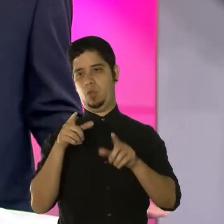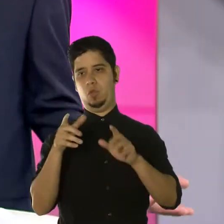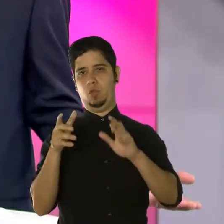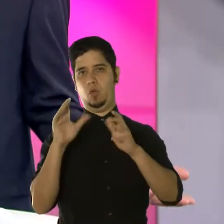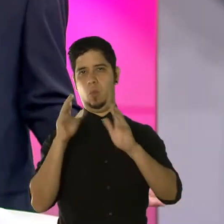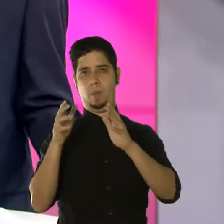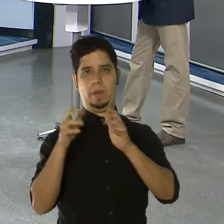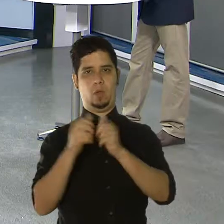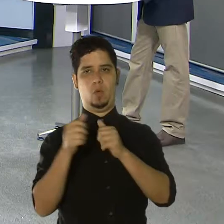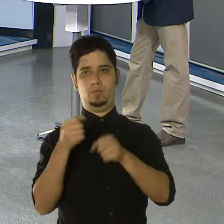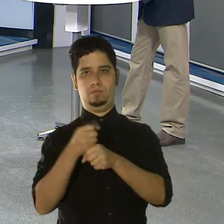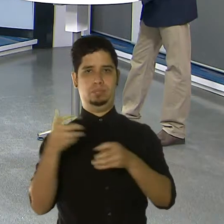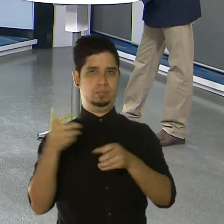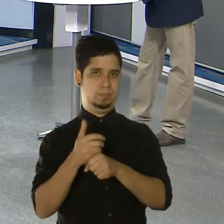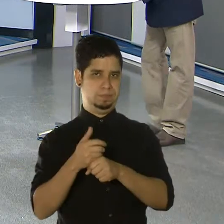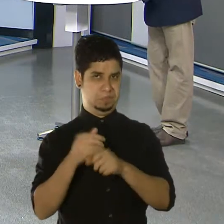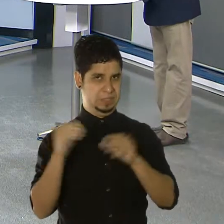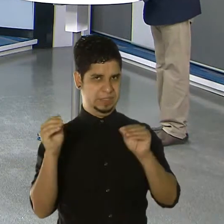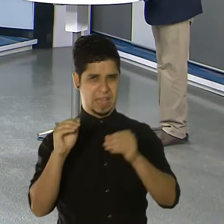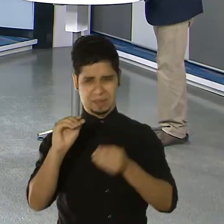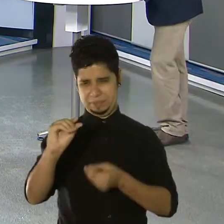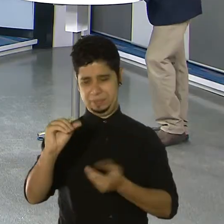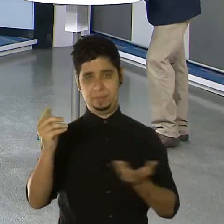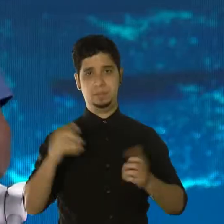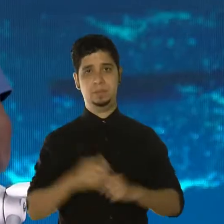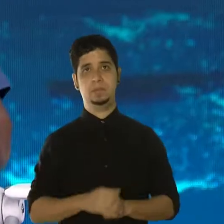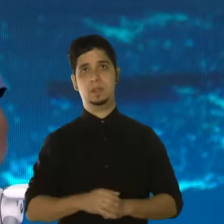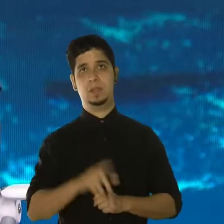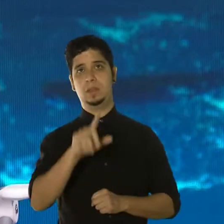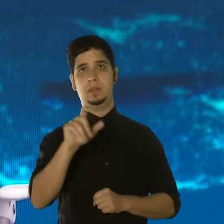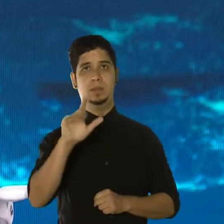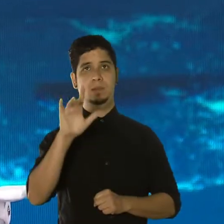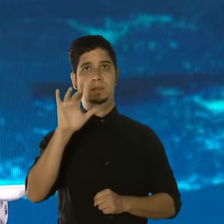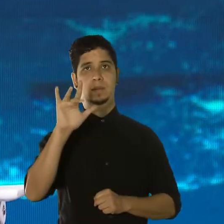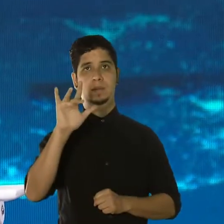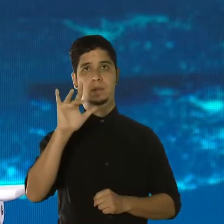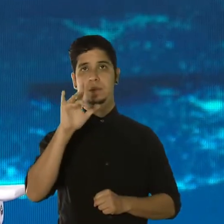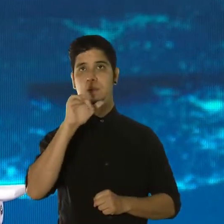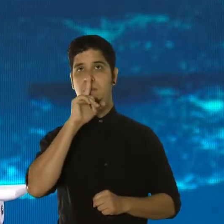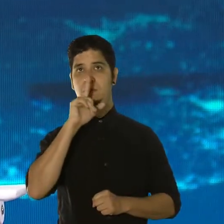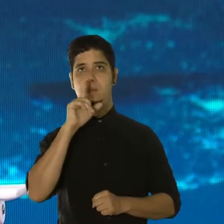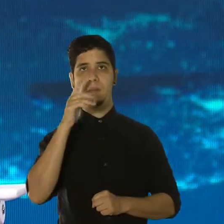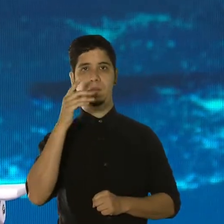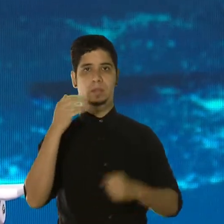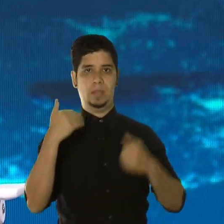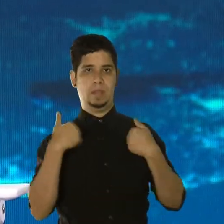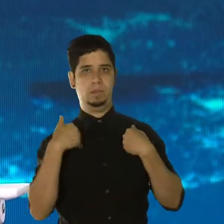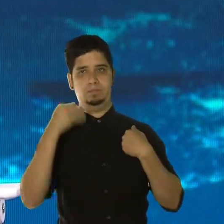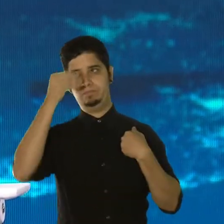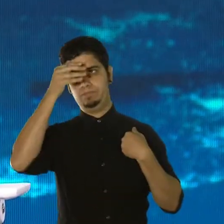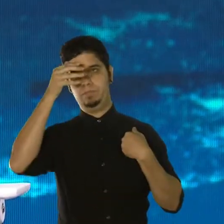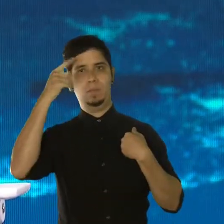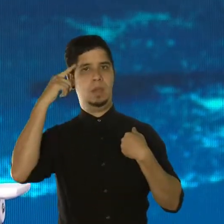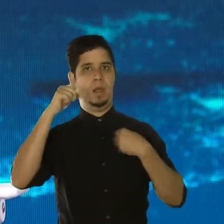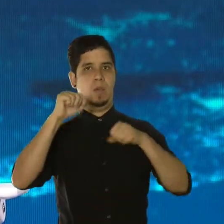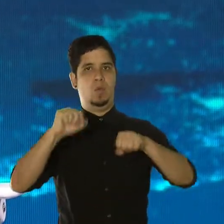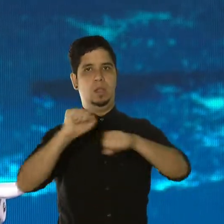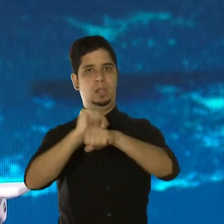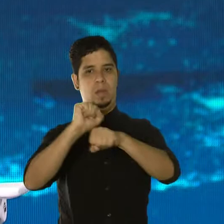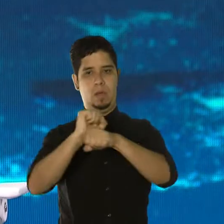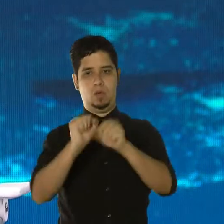de un hogar. Y no es por los 125, es por tener el conocimiento para poder bregar y